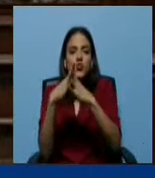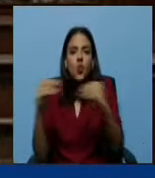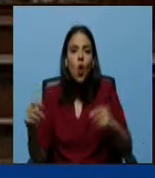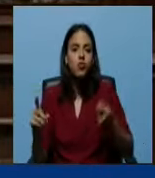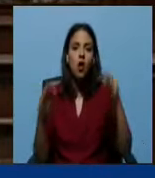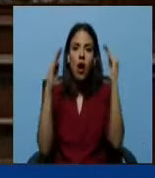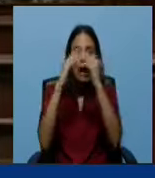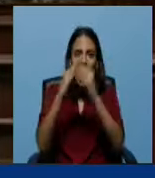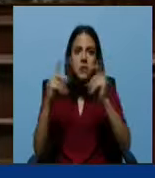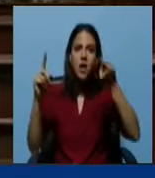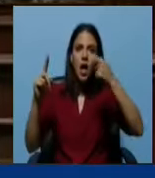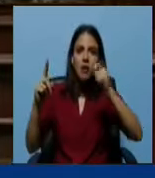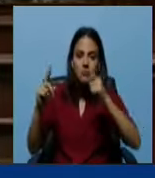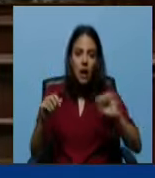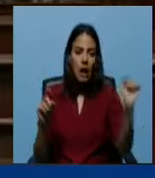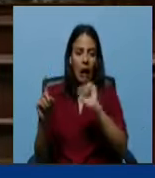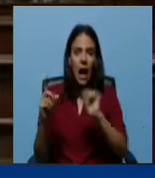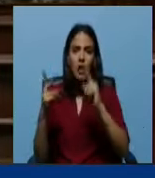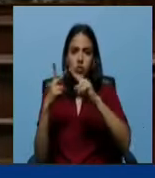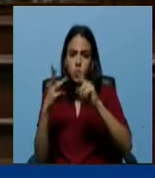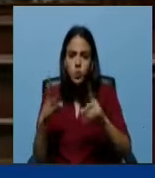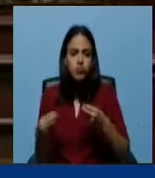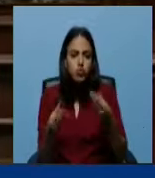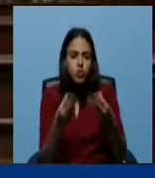Y para culminar, o sea,